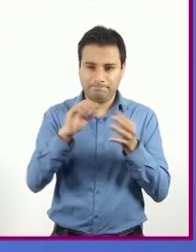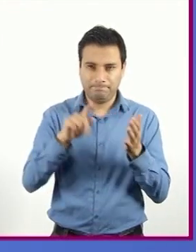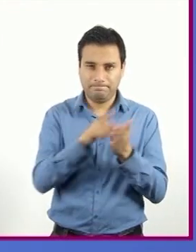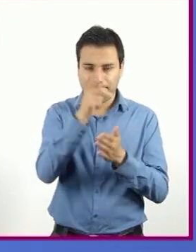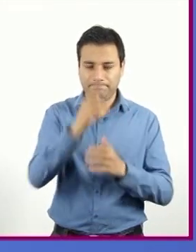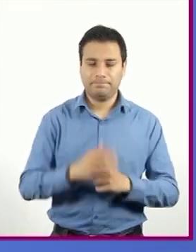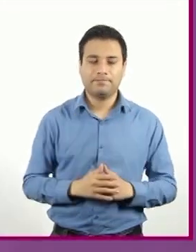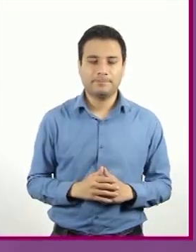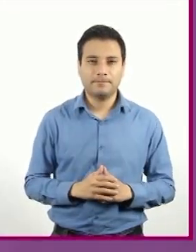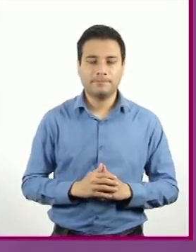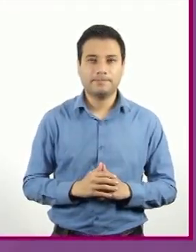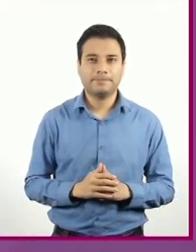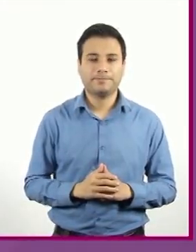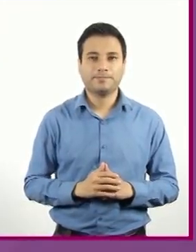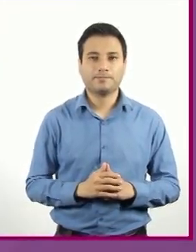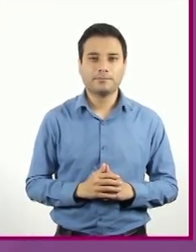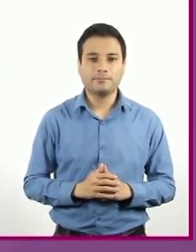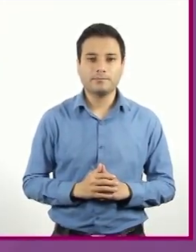esta información.